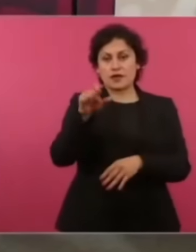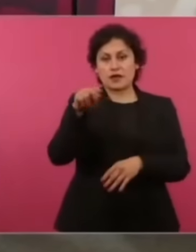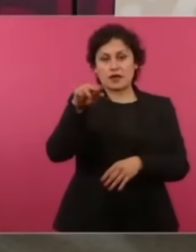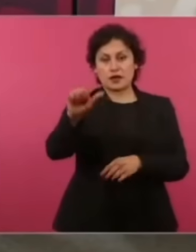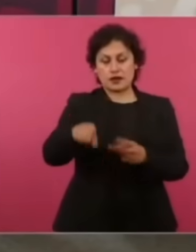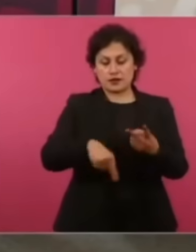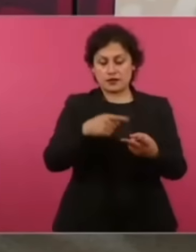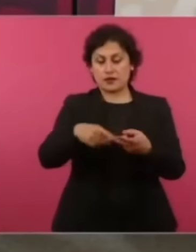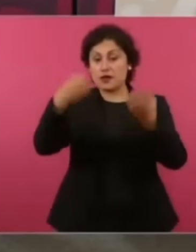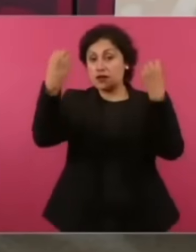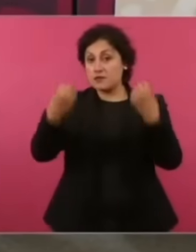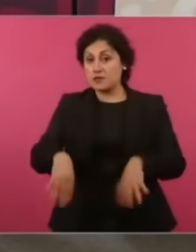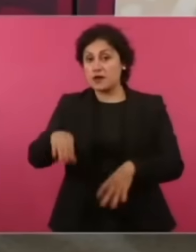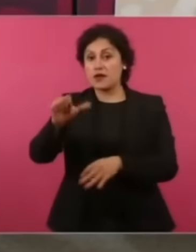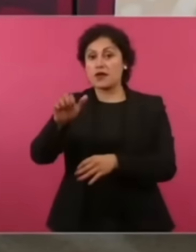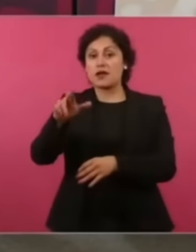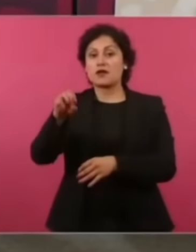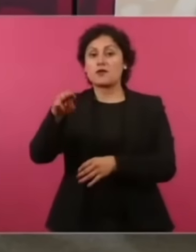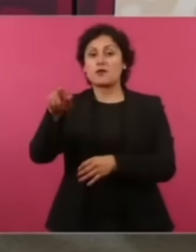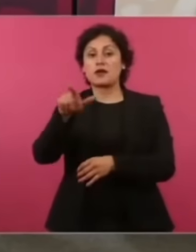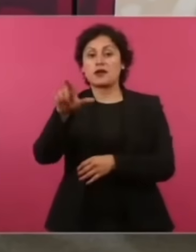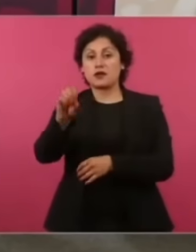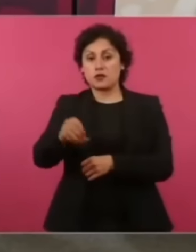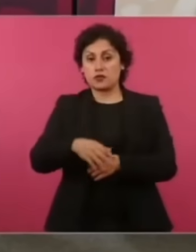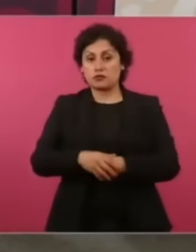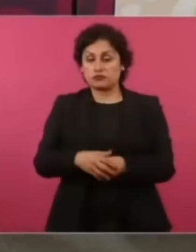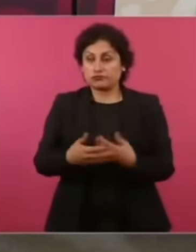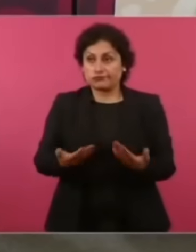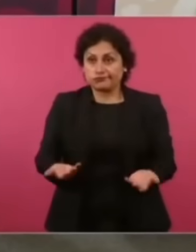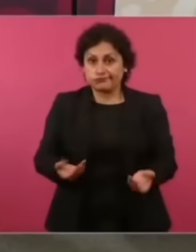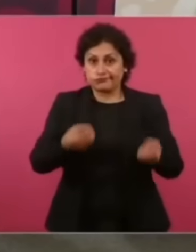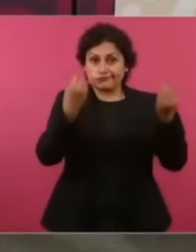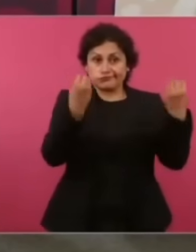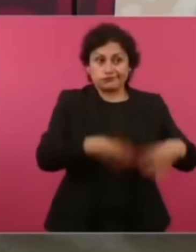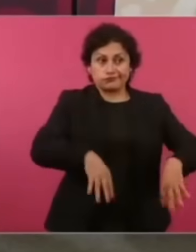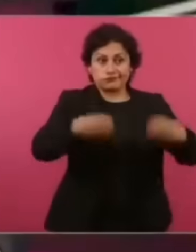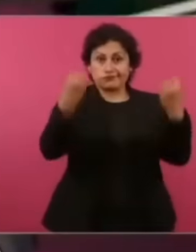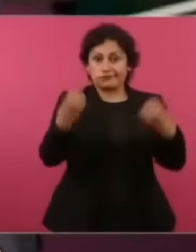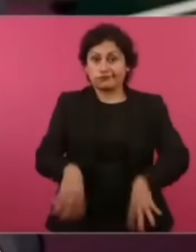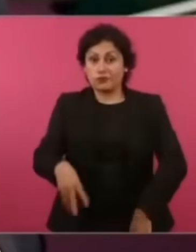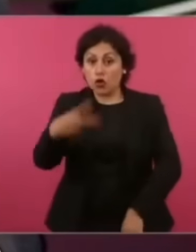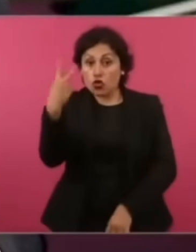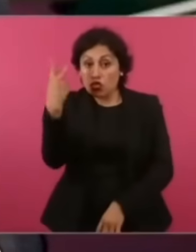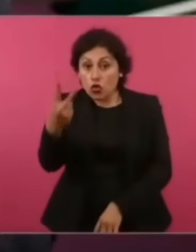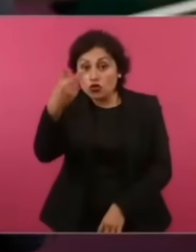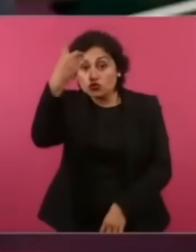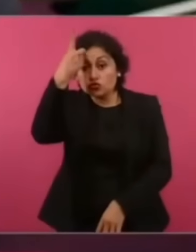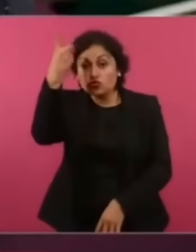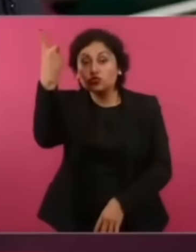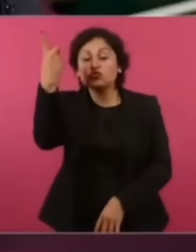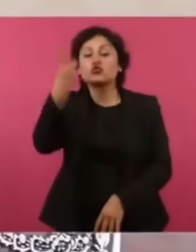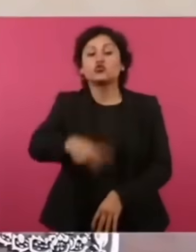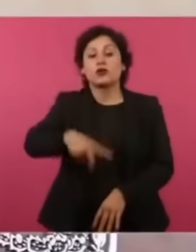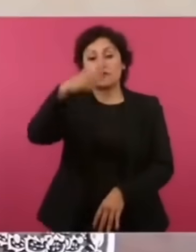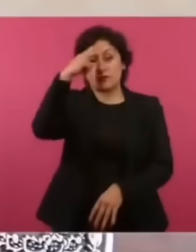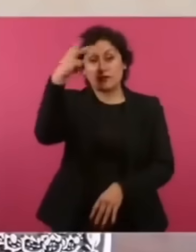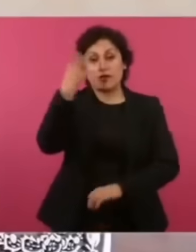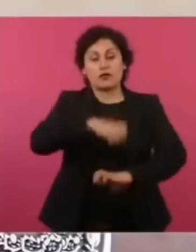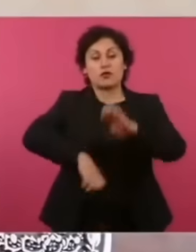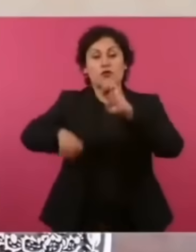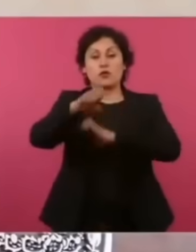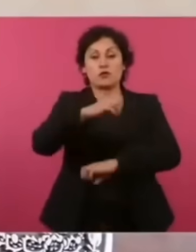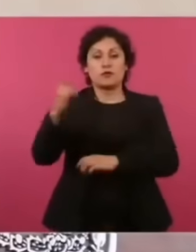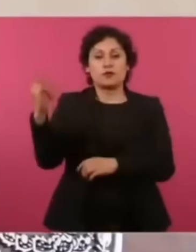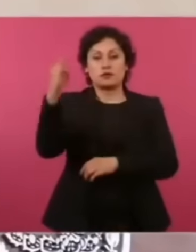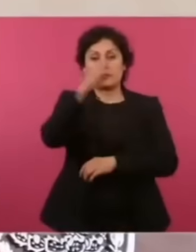nacional, pública. Por eso es un hecho histórico el de hoy. Pero mira lo que provocas